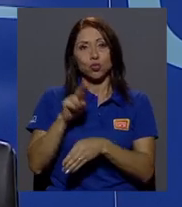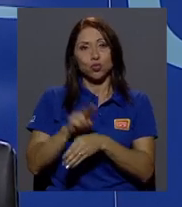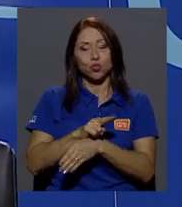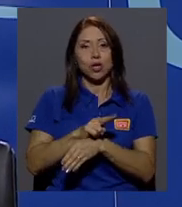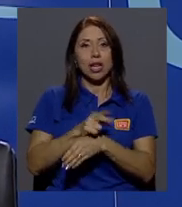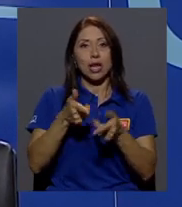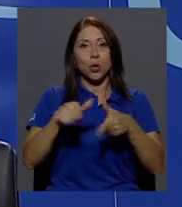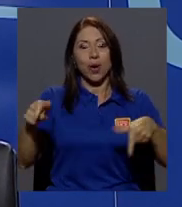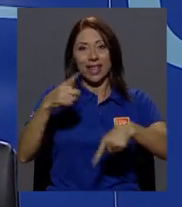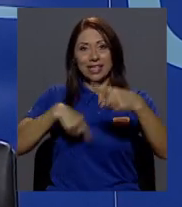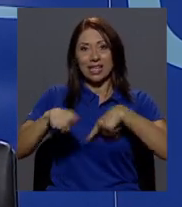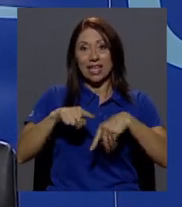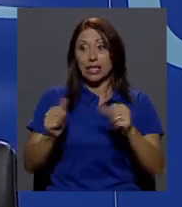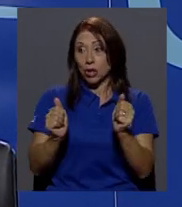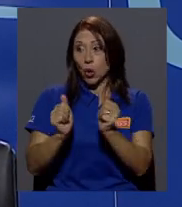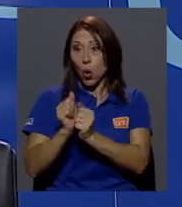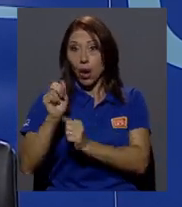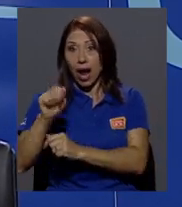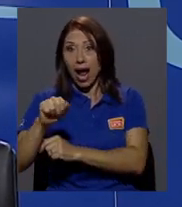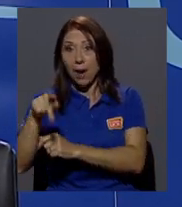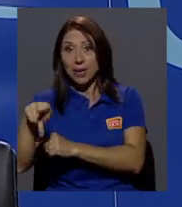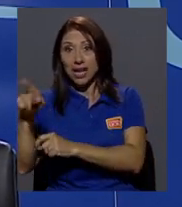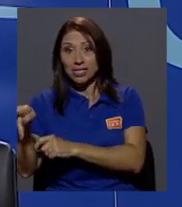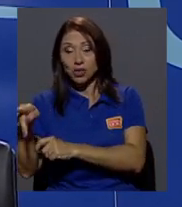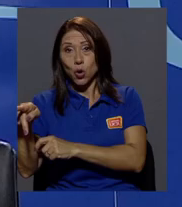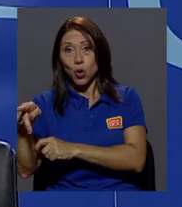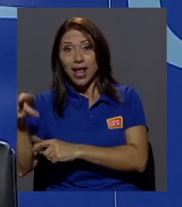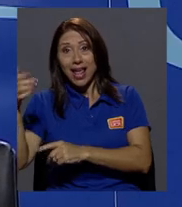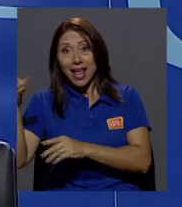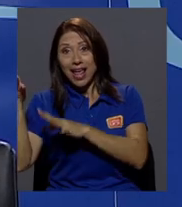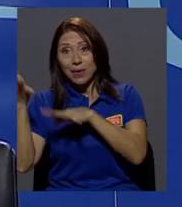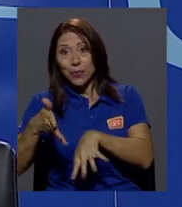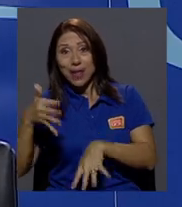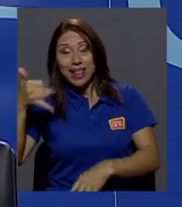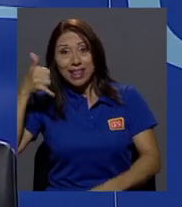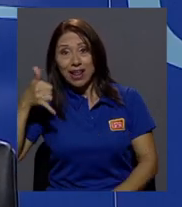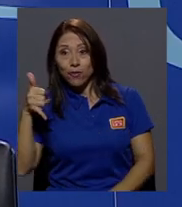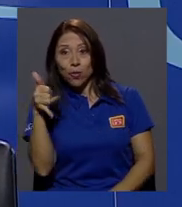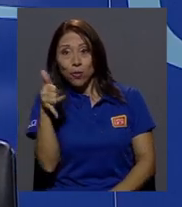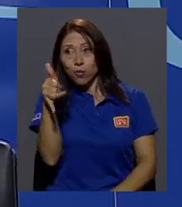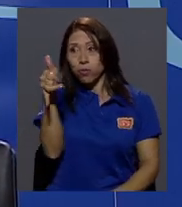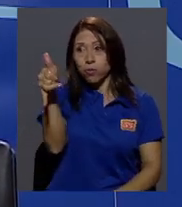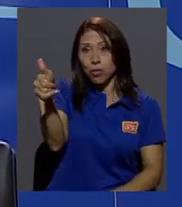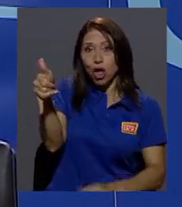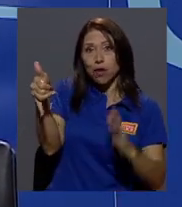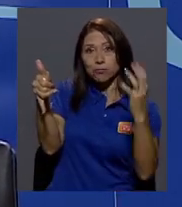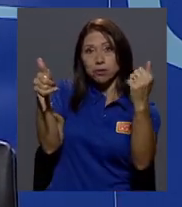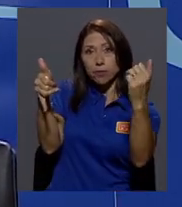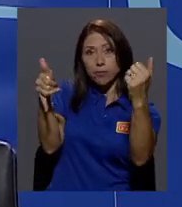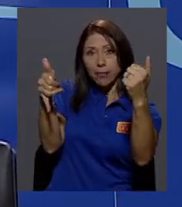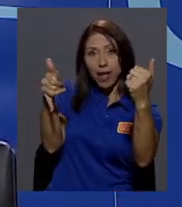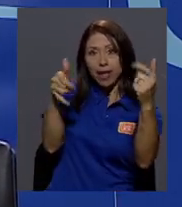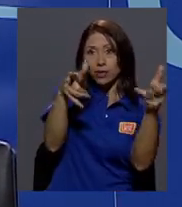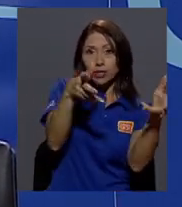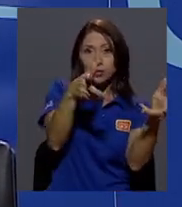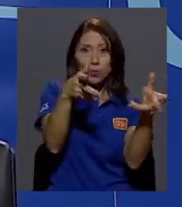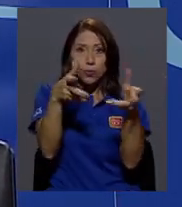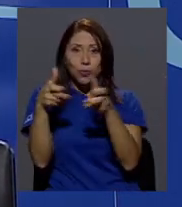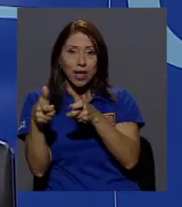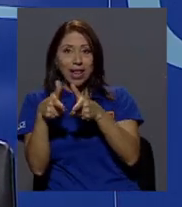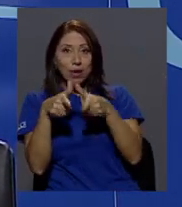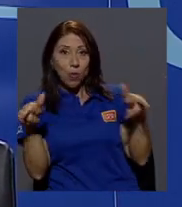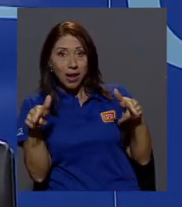con la aplicación de ustedes el teléfono al ponerlo frente a mis movimientos va a traducir eso en un lenguaje normal en fin en